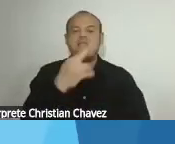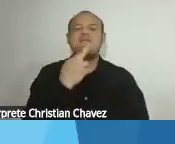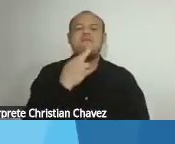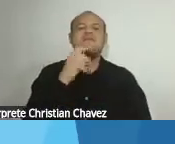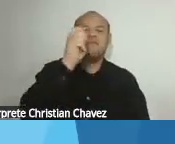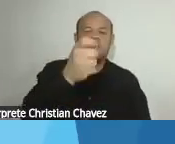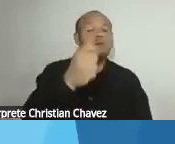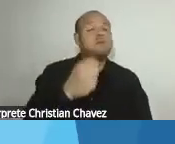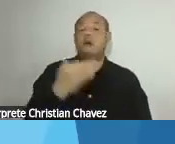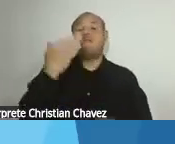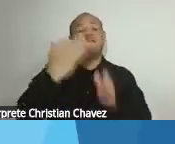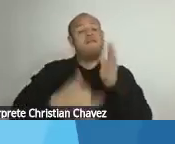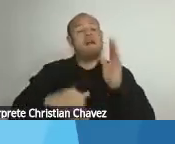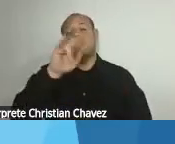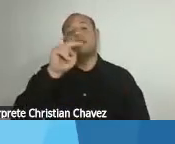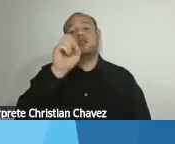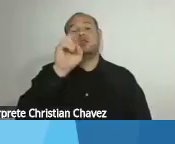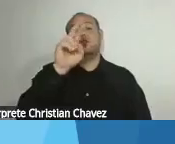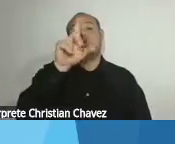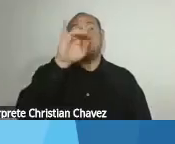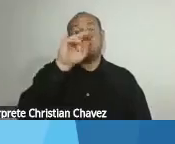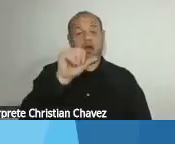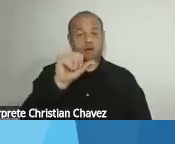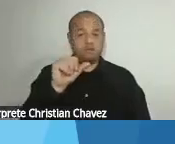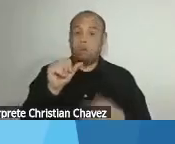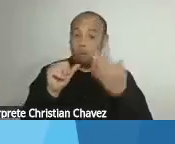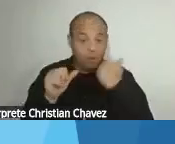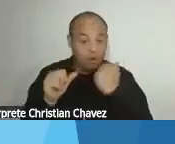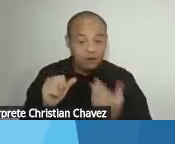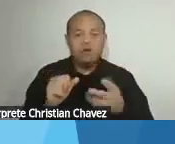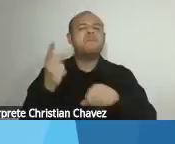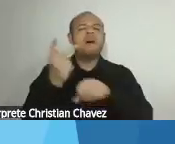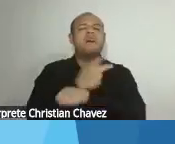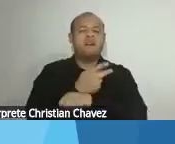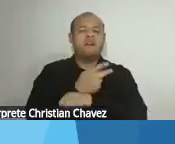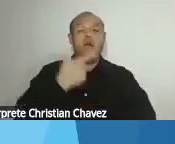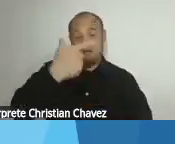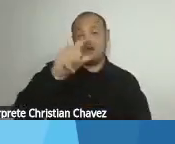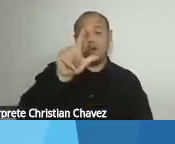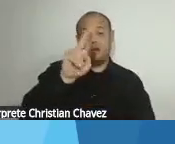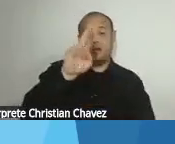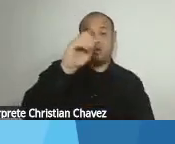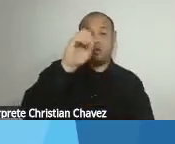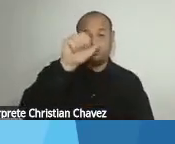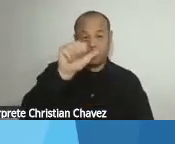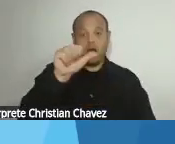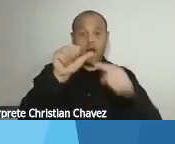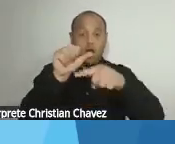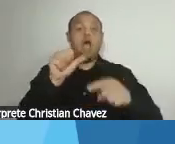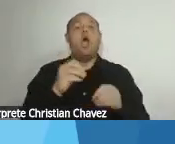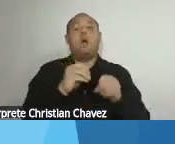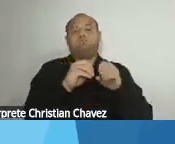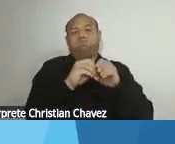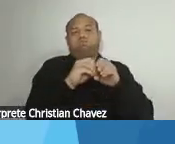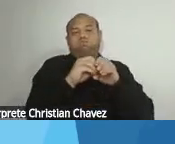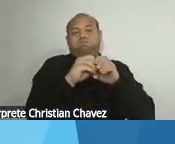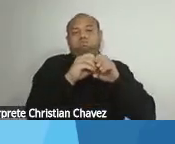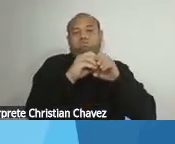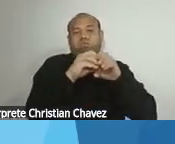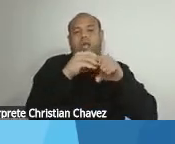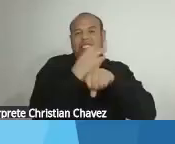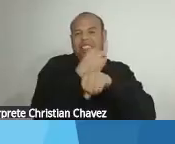Y si no hay insulina, ¿qué va a pasar? Pues la glucosa se empieza a acumular en la sangre, ¿sí? Y aumenta la glucosa,